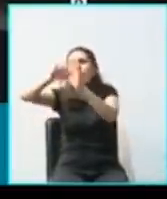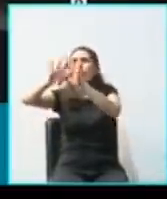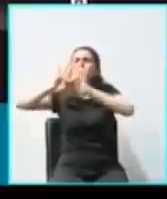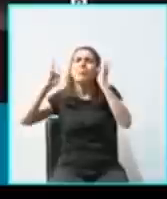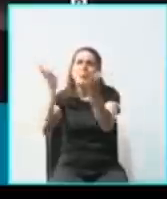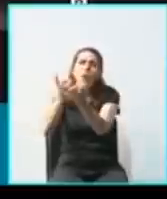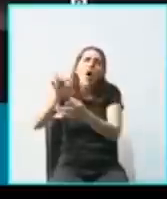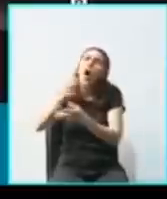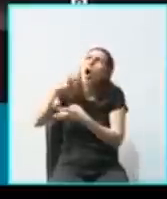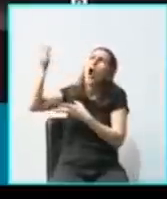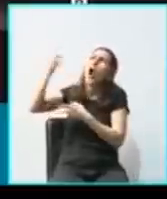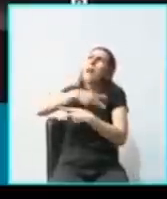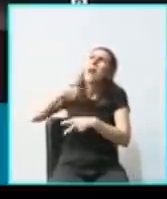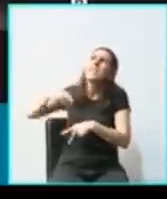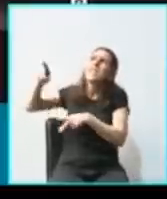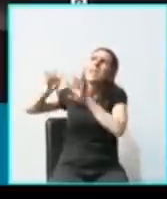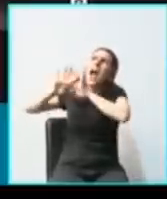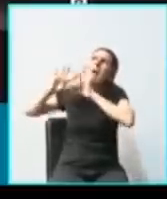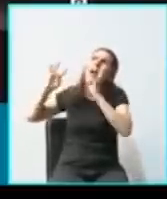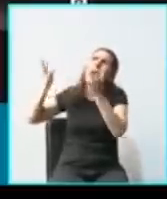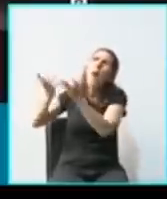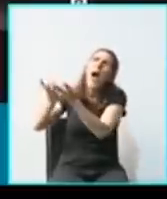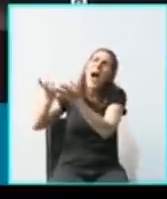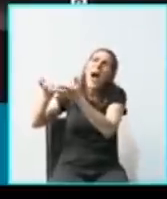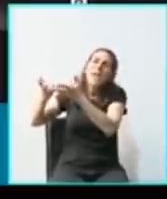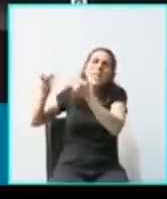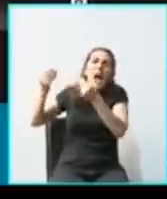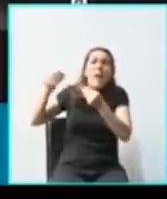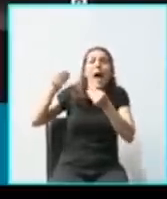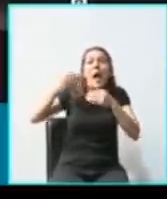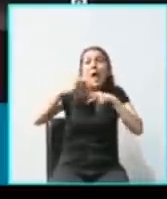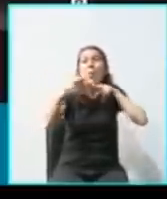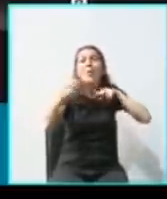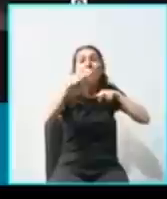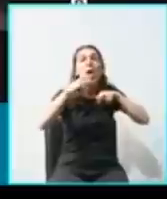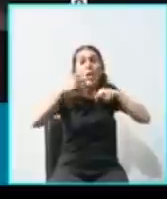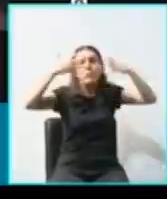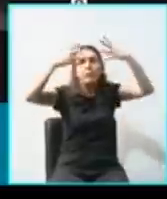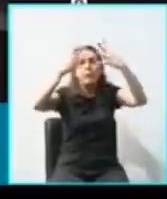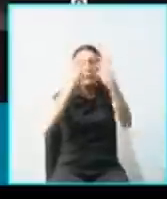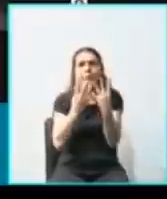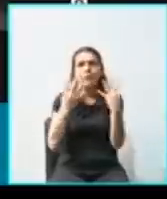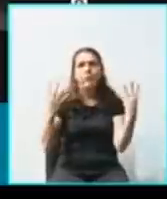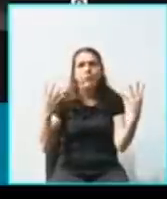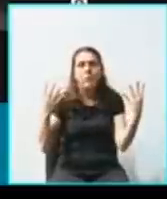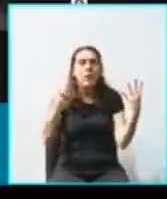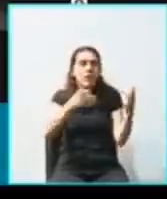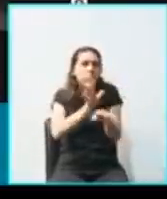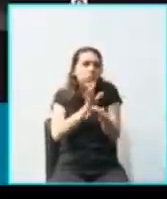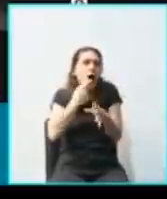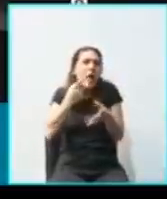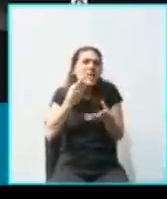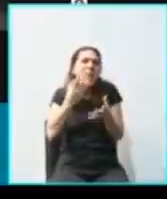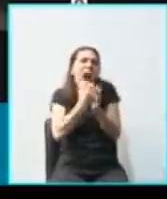de China para cortar el puente Pueyrredón, está claro que Argentina va a entrar como resultado de esta política de ajuste